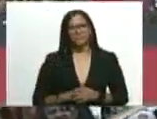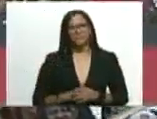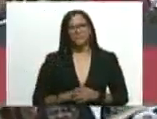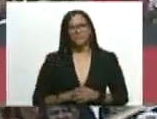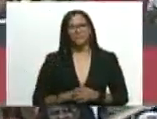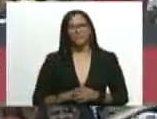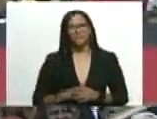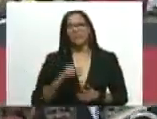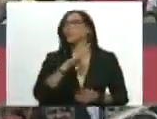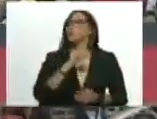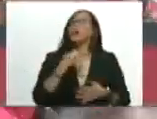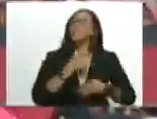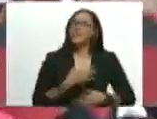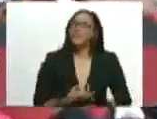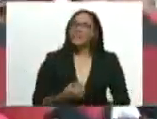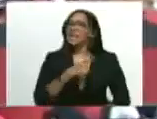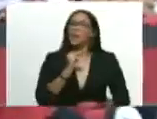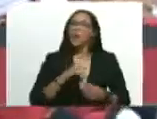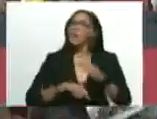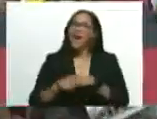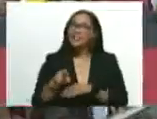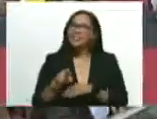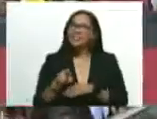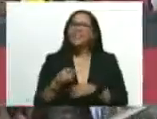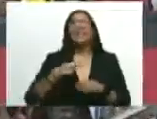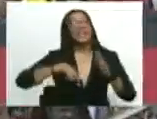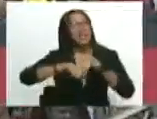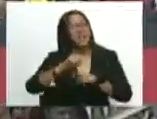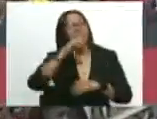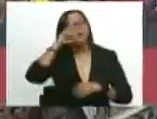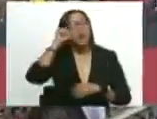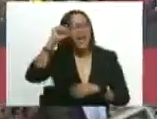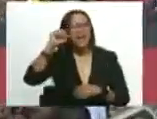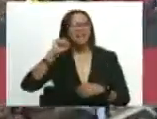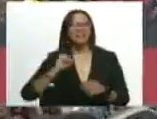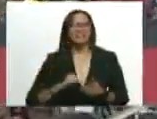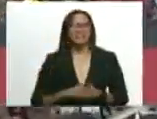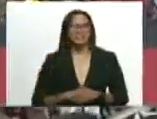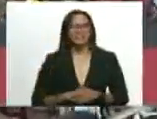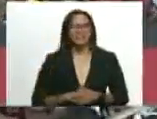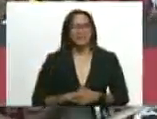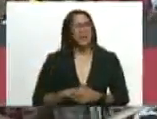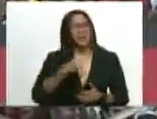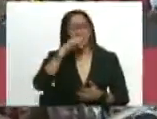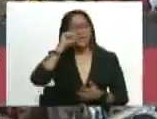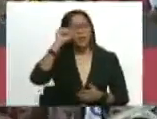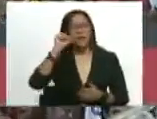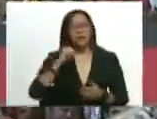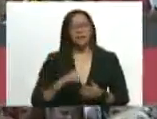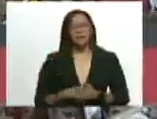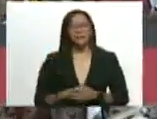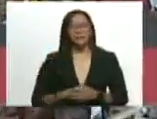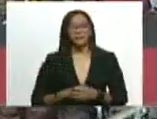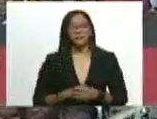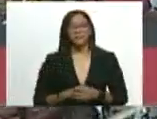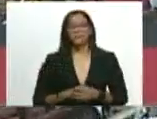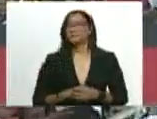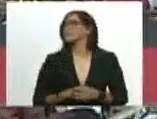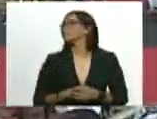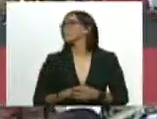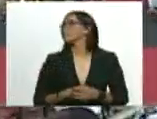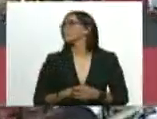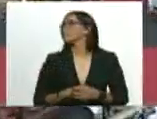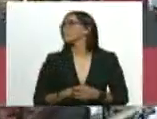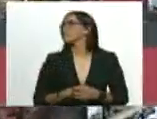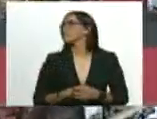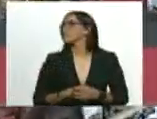no te vista el que va en Nicolás que